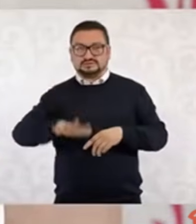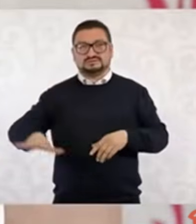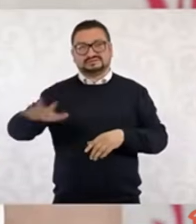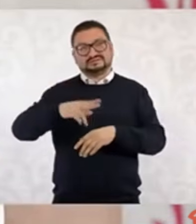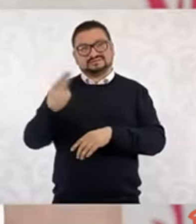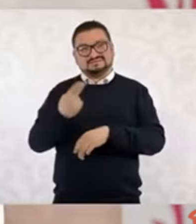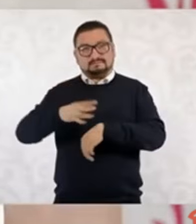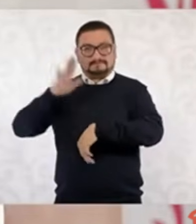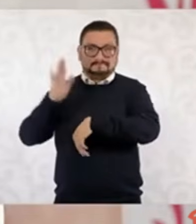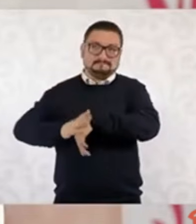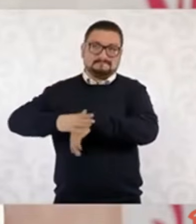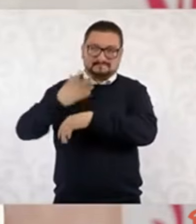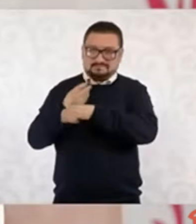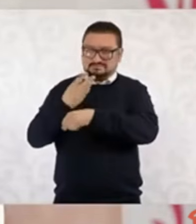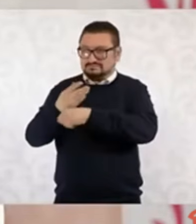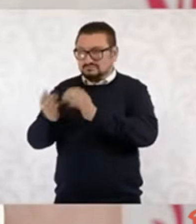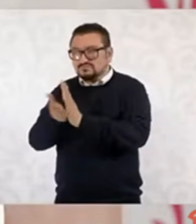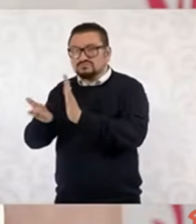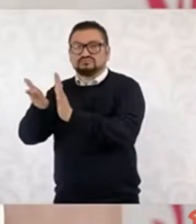requiere todavía mucha infraestructura.